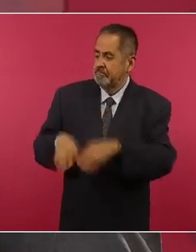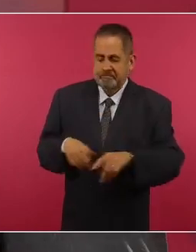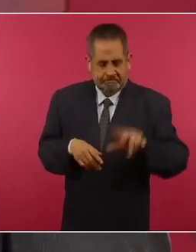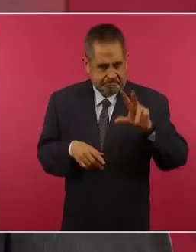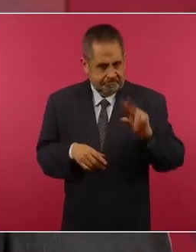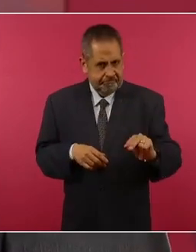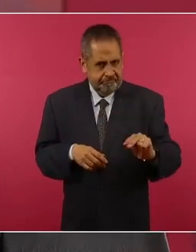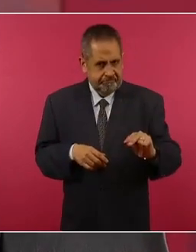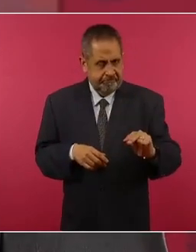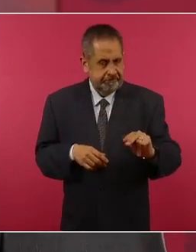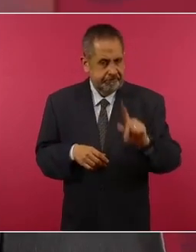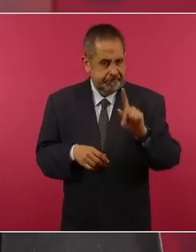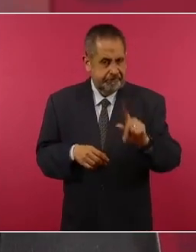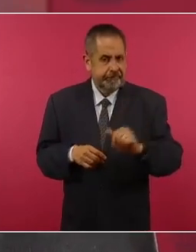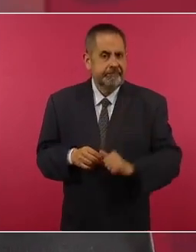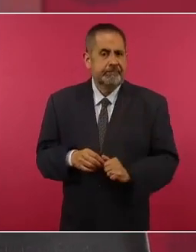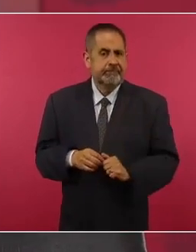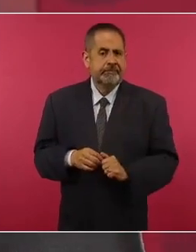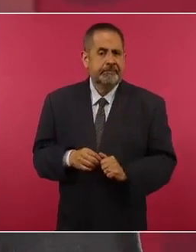Y